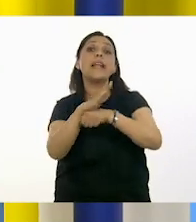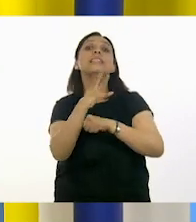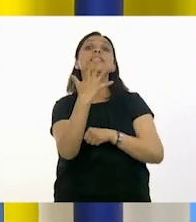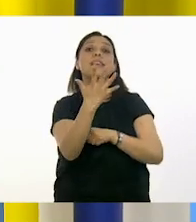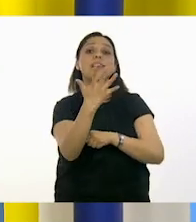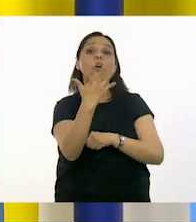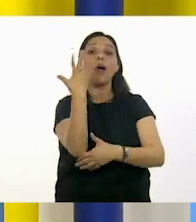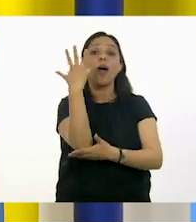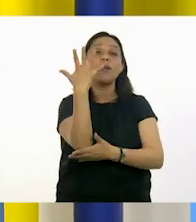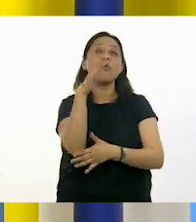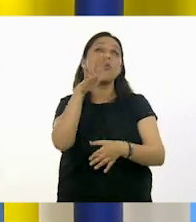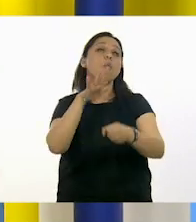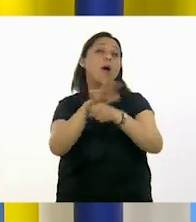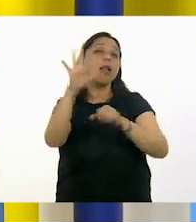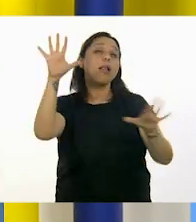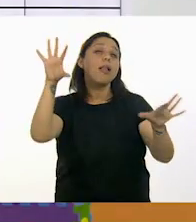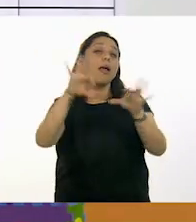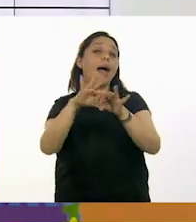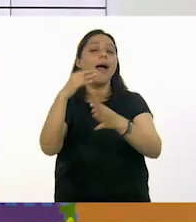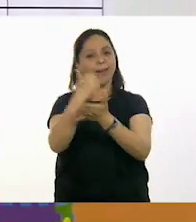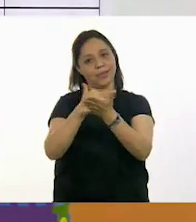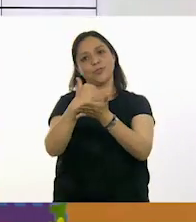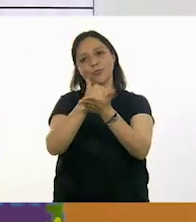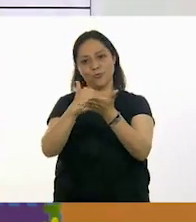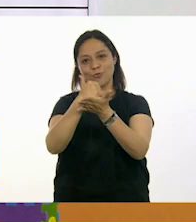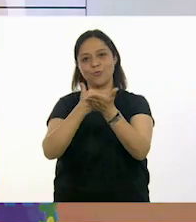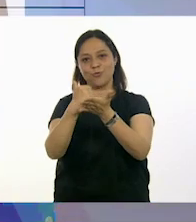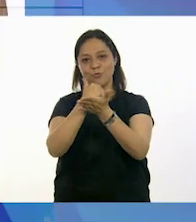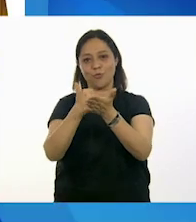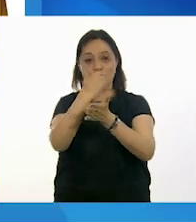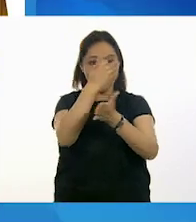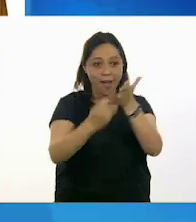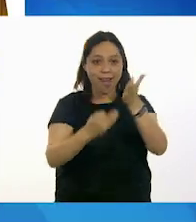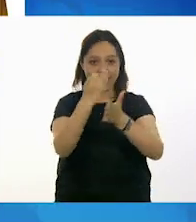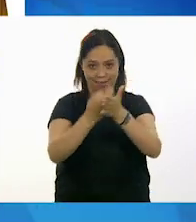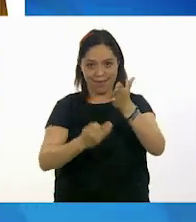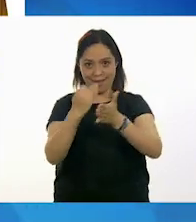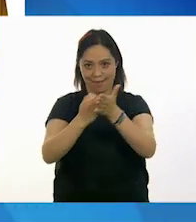árbol azul. Muy bien, árbol azul.